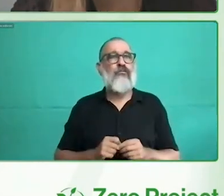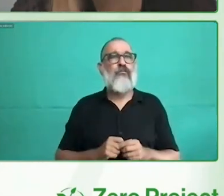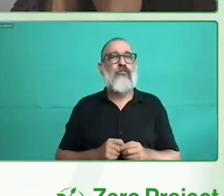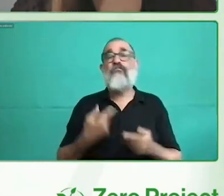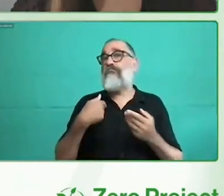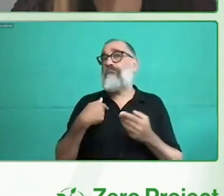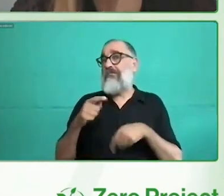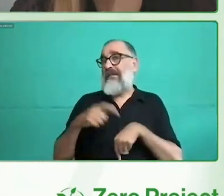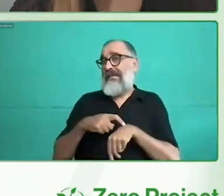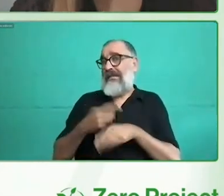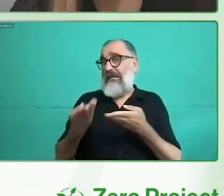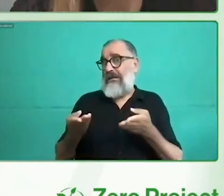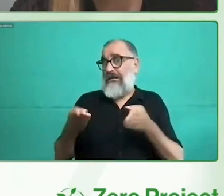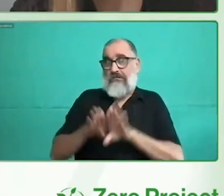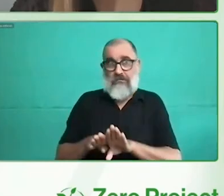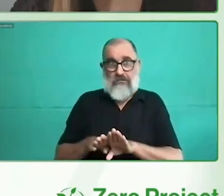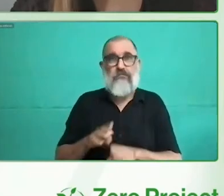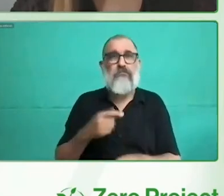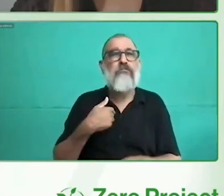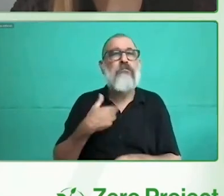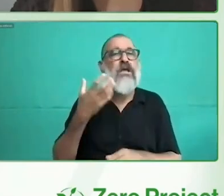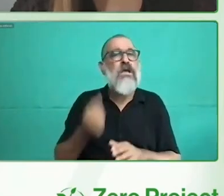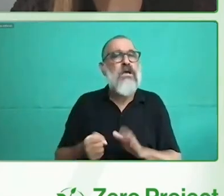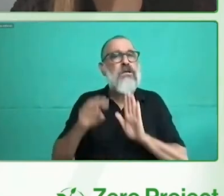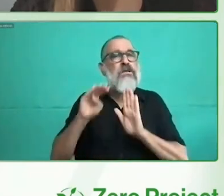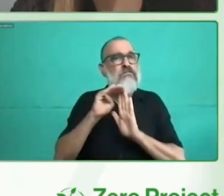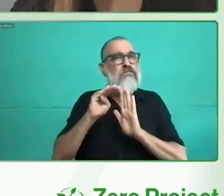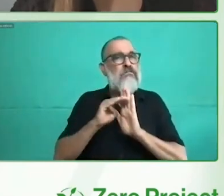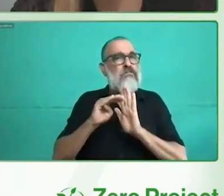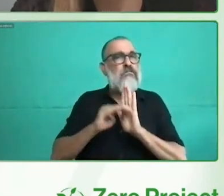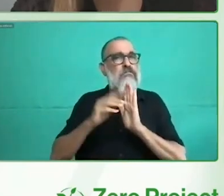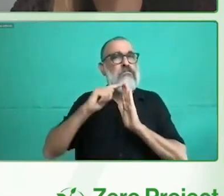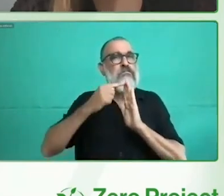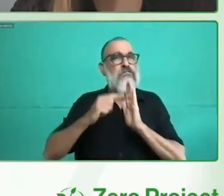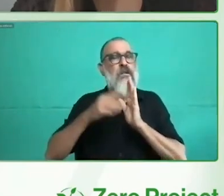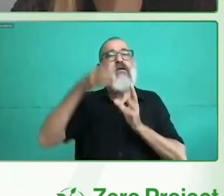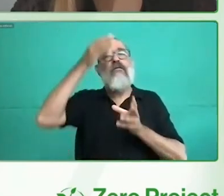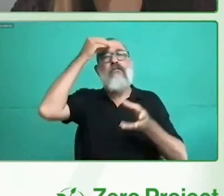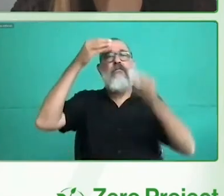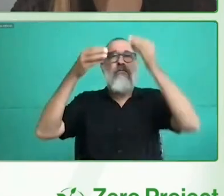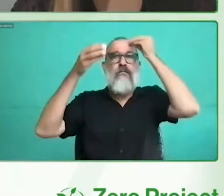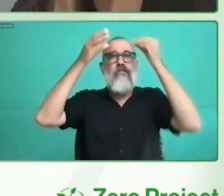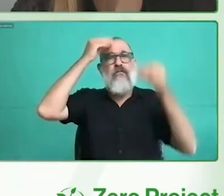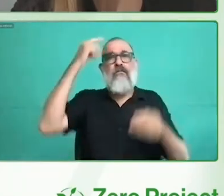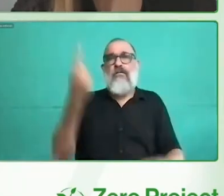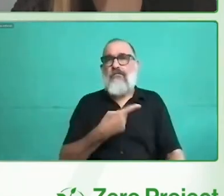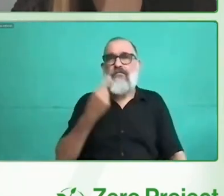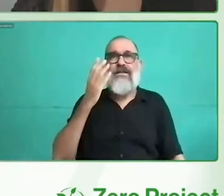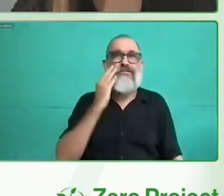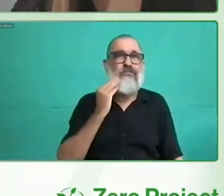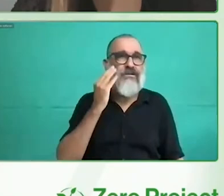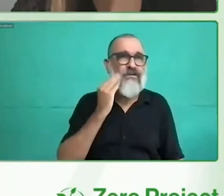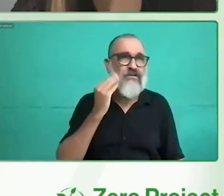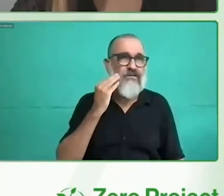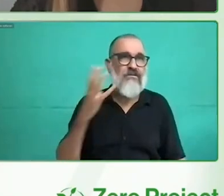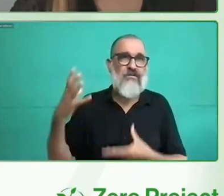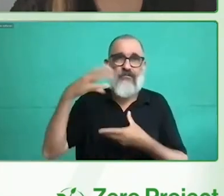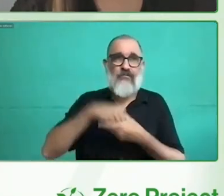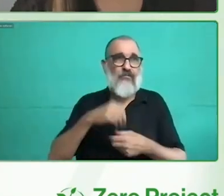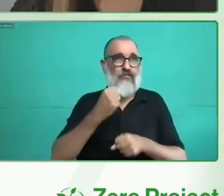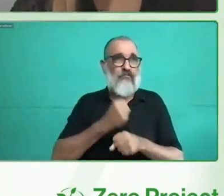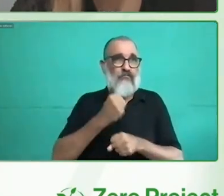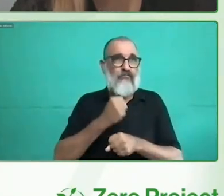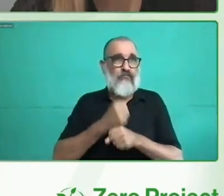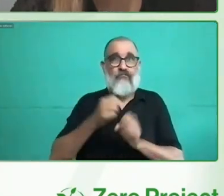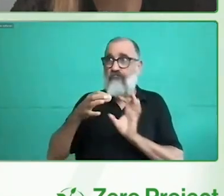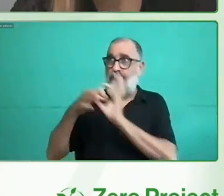sido fundamental, reconociendo que la inclusión laboral, ya sea dependiente o autónoma, requiere de una suma de esfuerzos